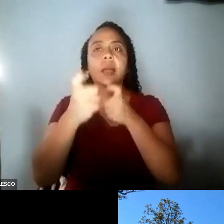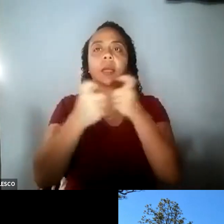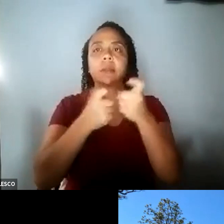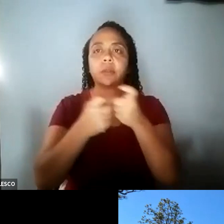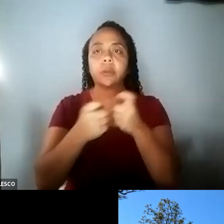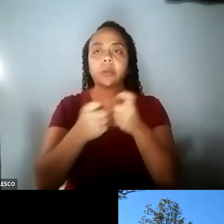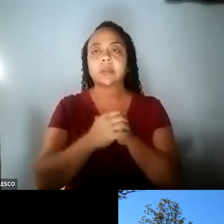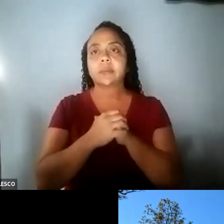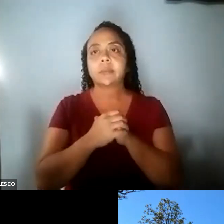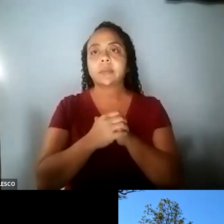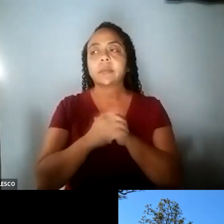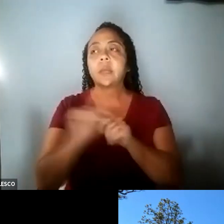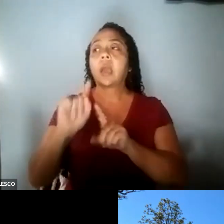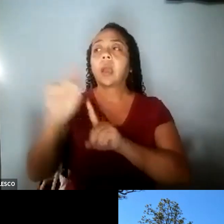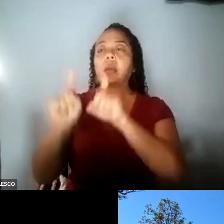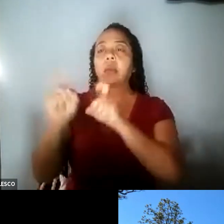es